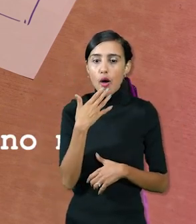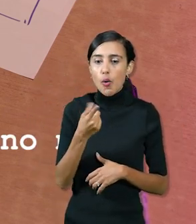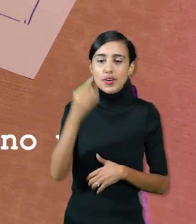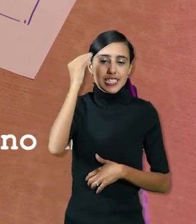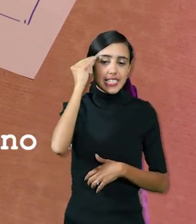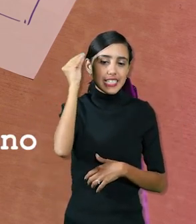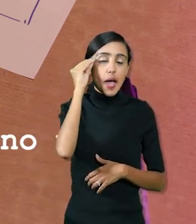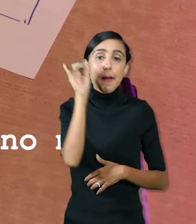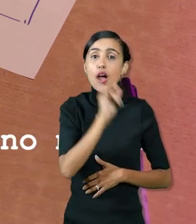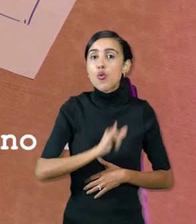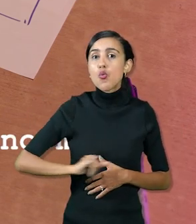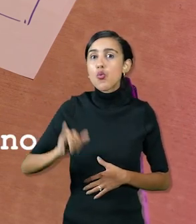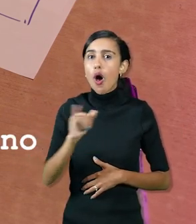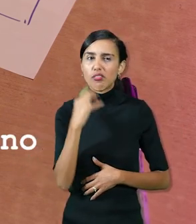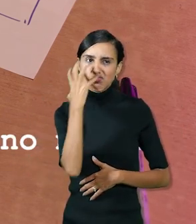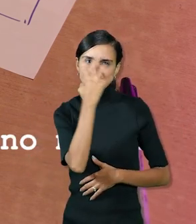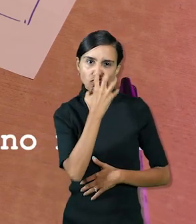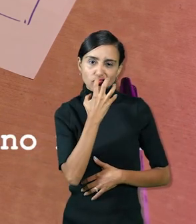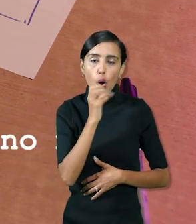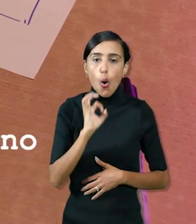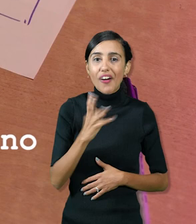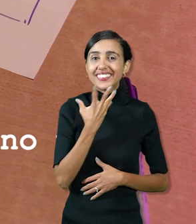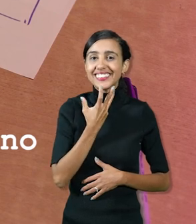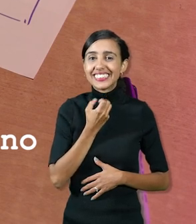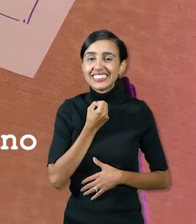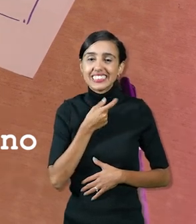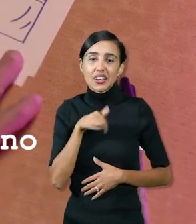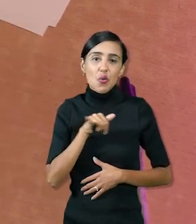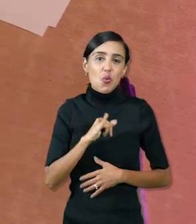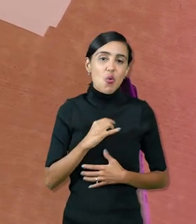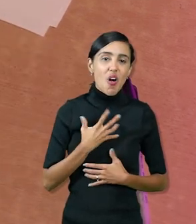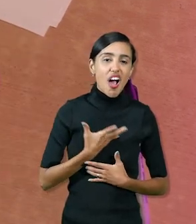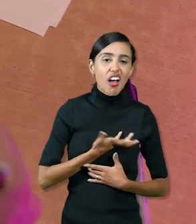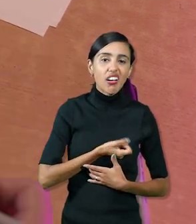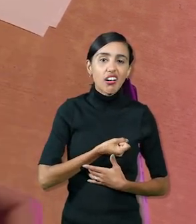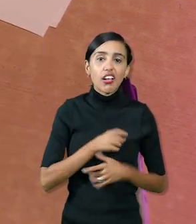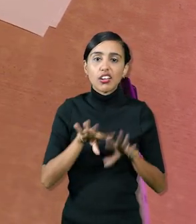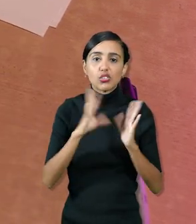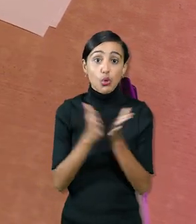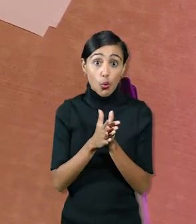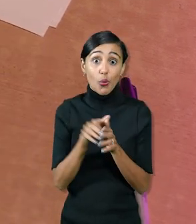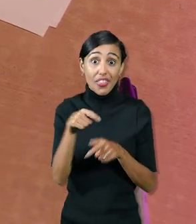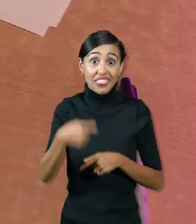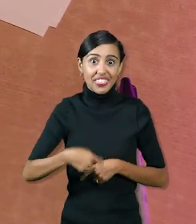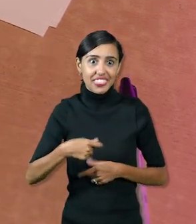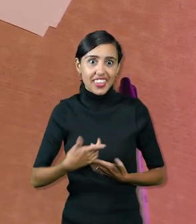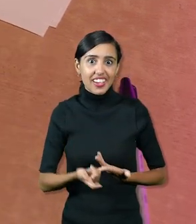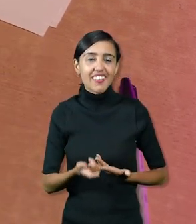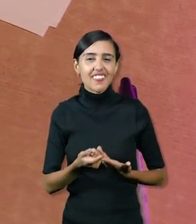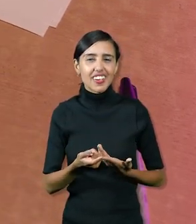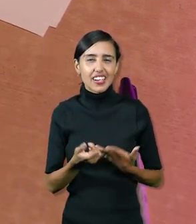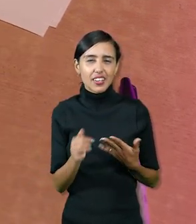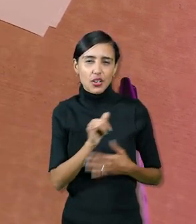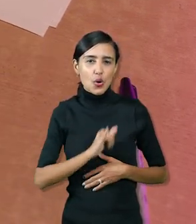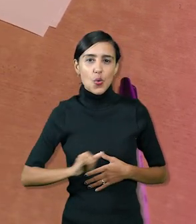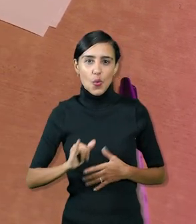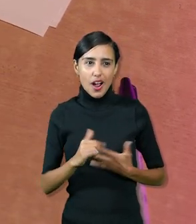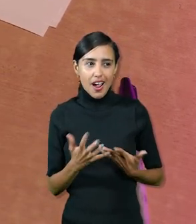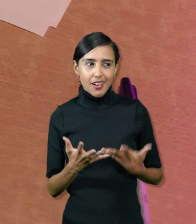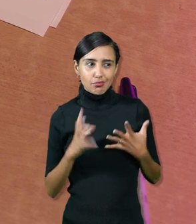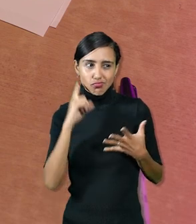sepan si va a estar molesto, si va a estar triste, si todo lo que diga la escena, de alguna manera interpretarla